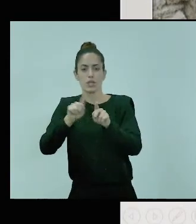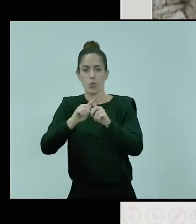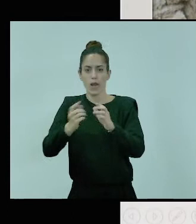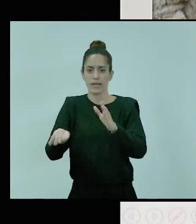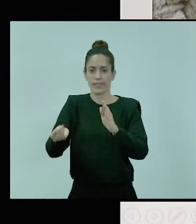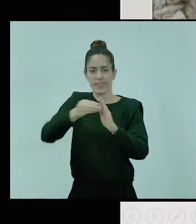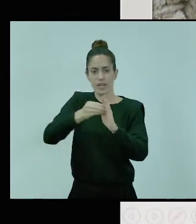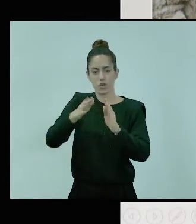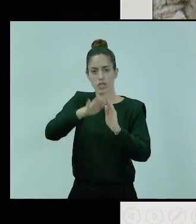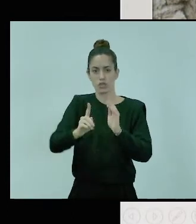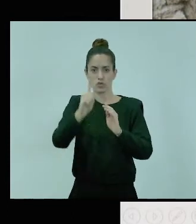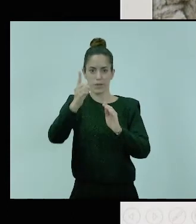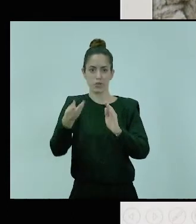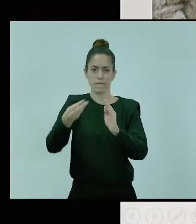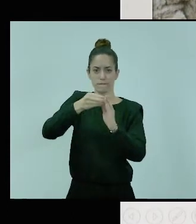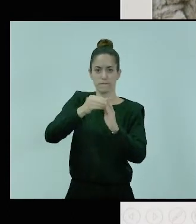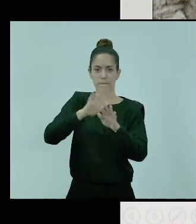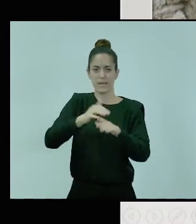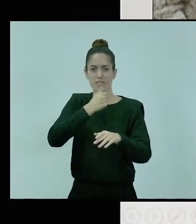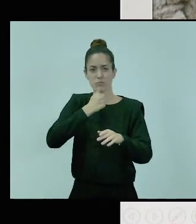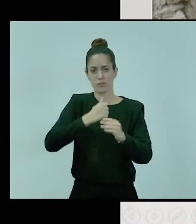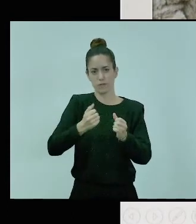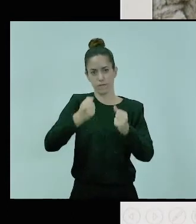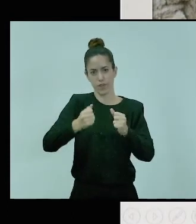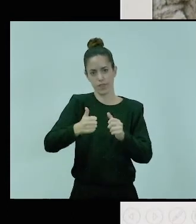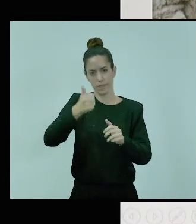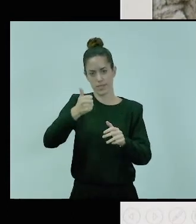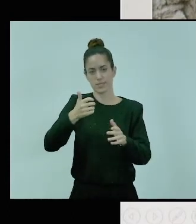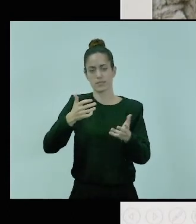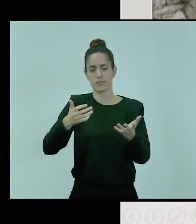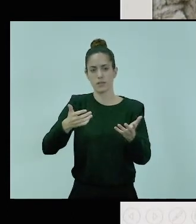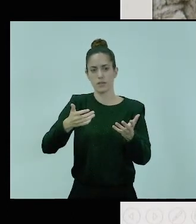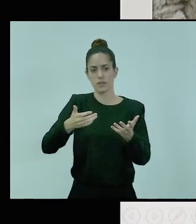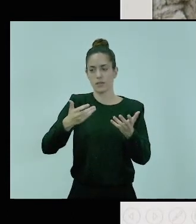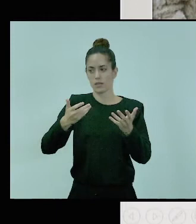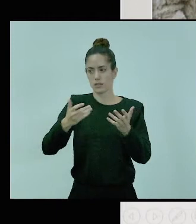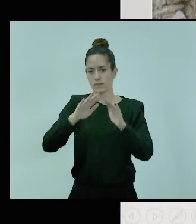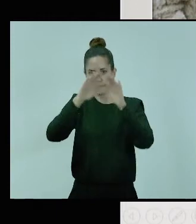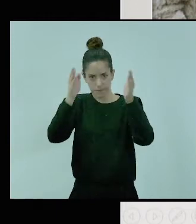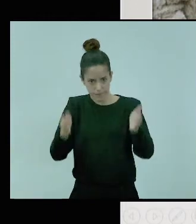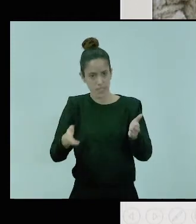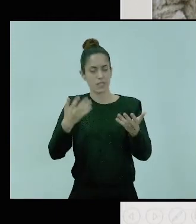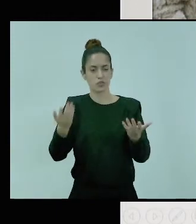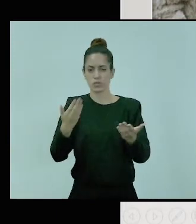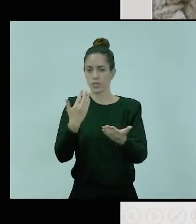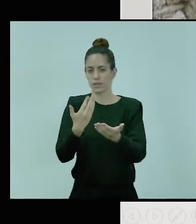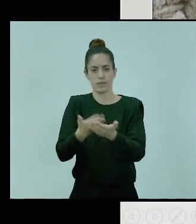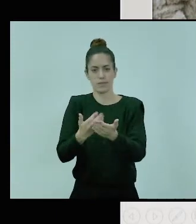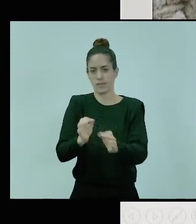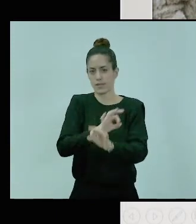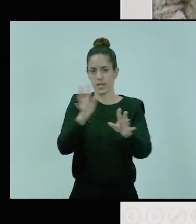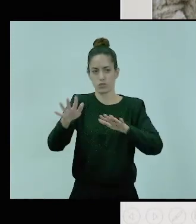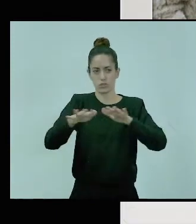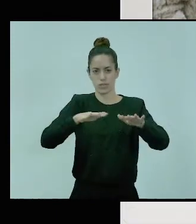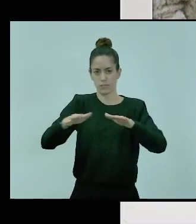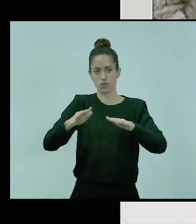la parte superior para volver a darle firmeza al arco. Con lo cual tenemos evidencias de terremotos que